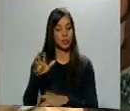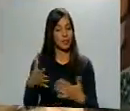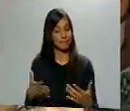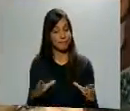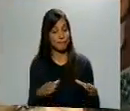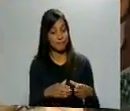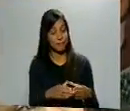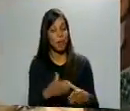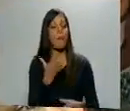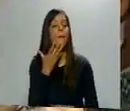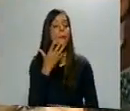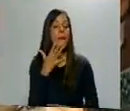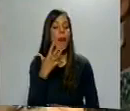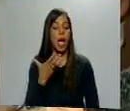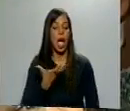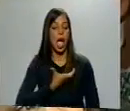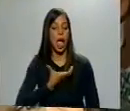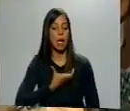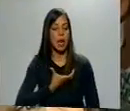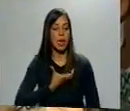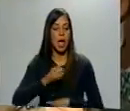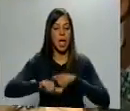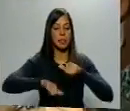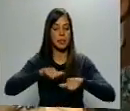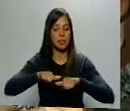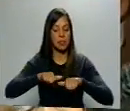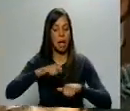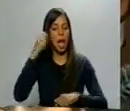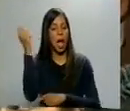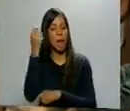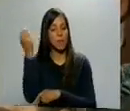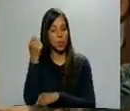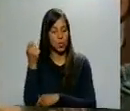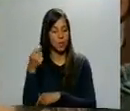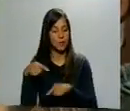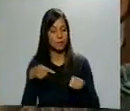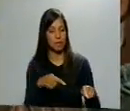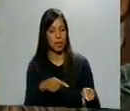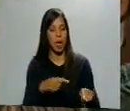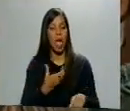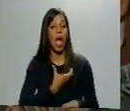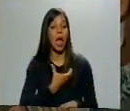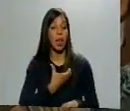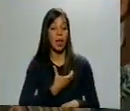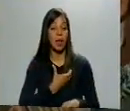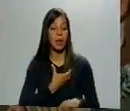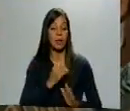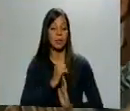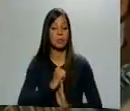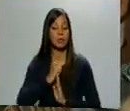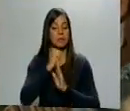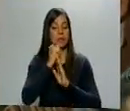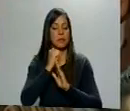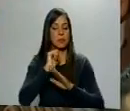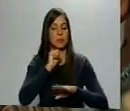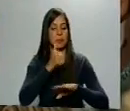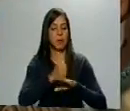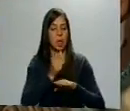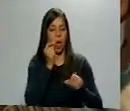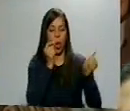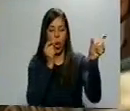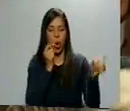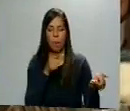La alcaldía del distrito Alto Apure, que en estos momentos es dirigida por el